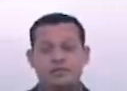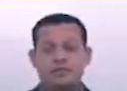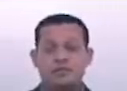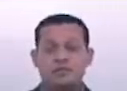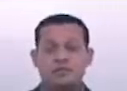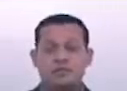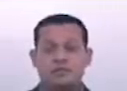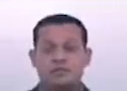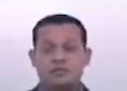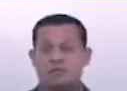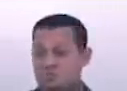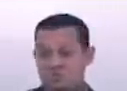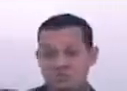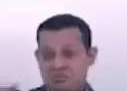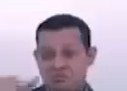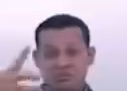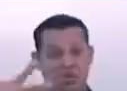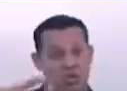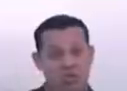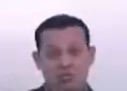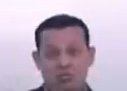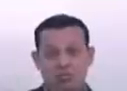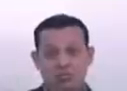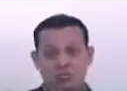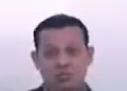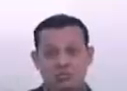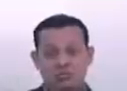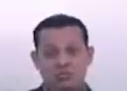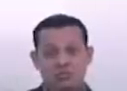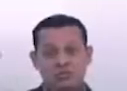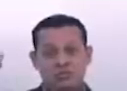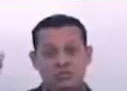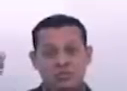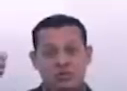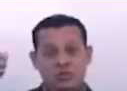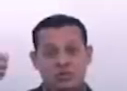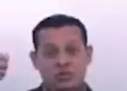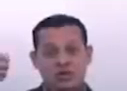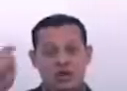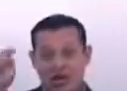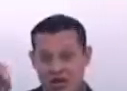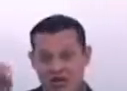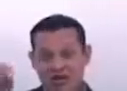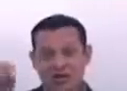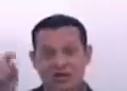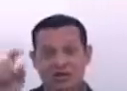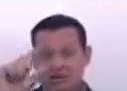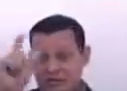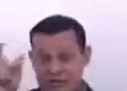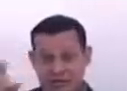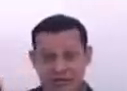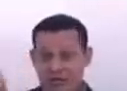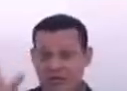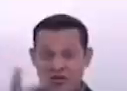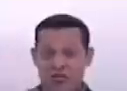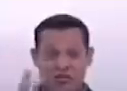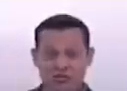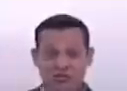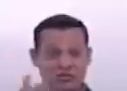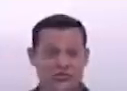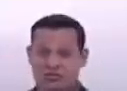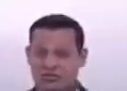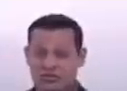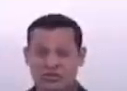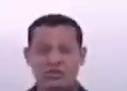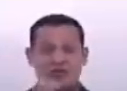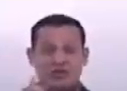que los grandes capos andan huyendo en Italia. Porque esos son los responsables de que en nuestro país hayan maras y